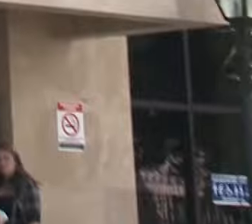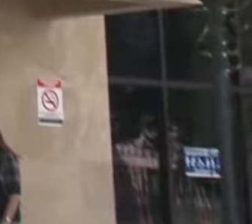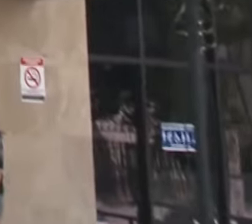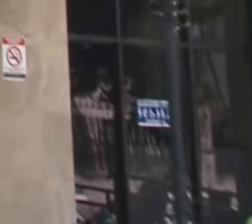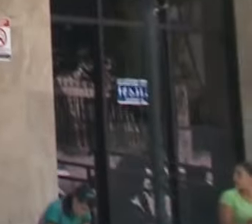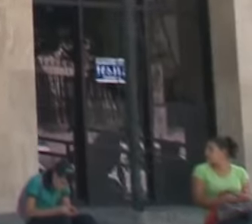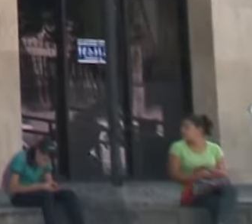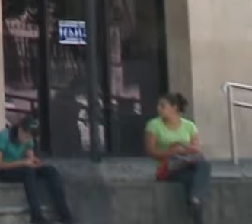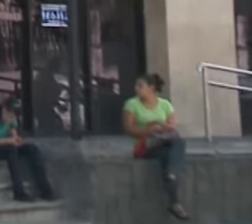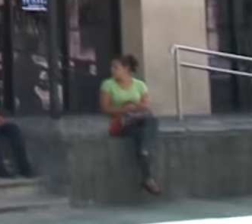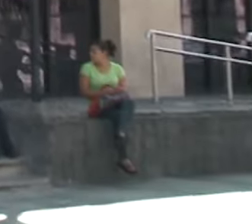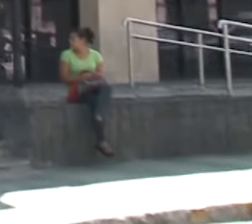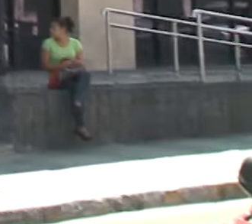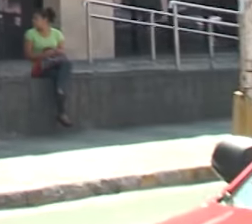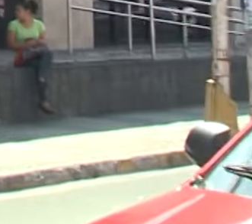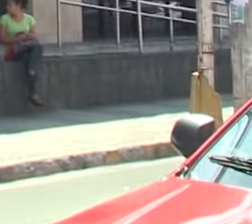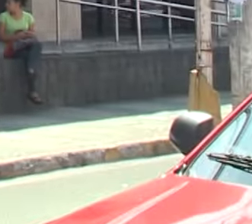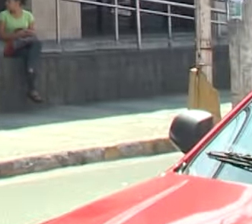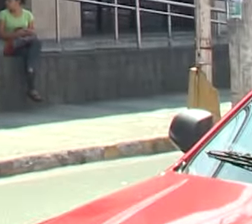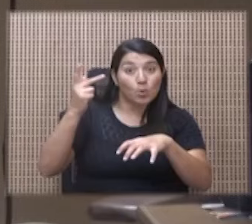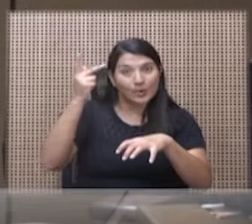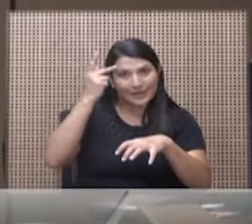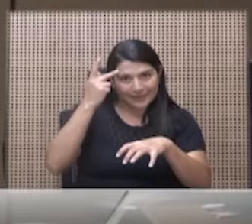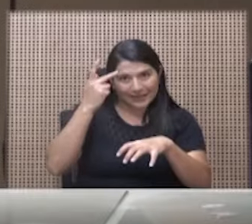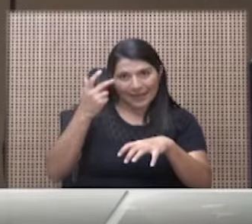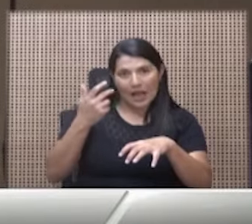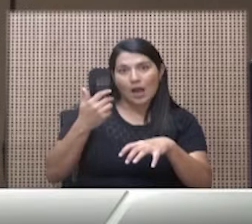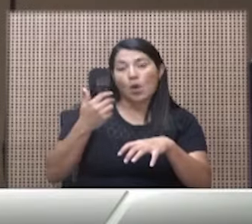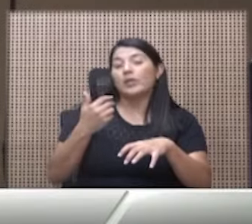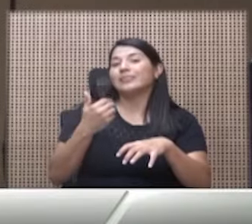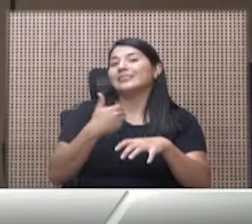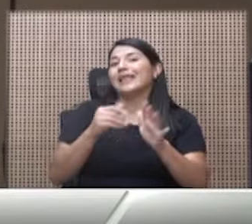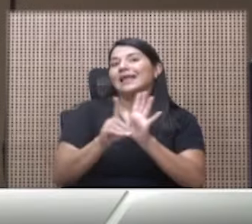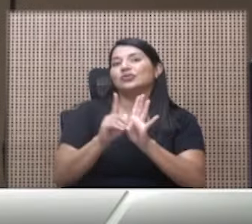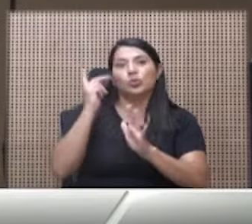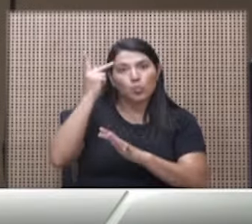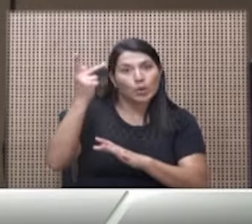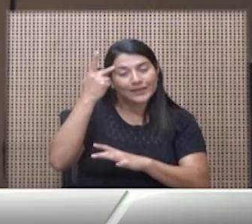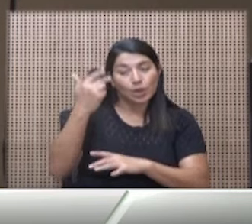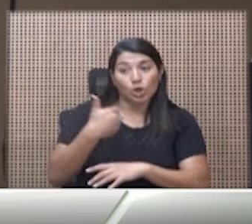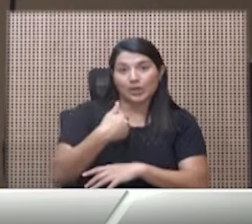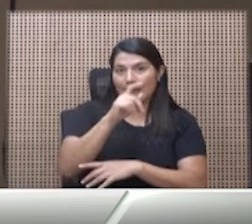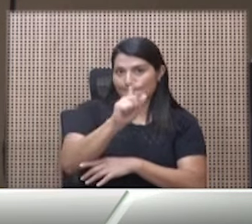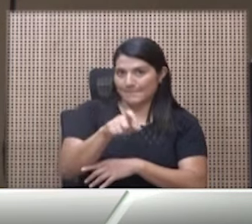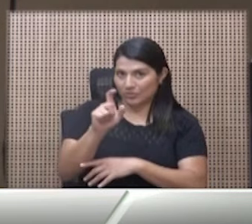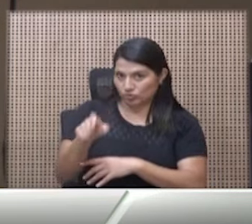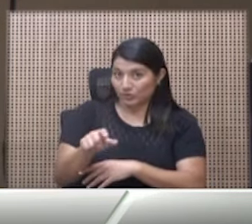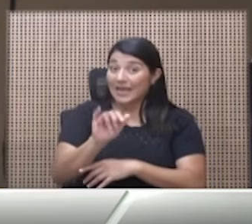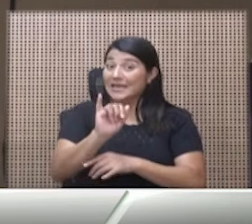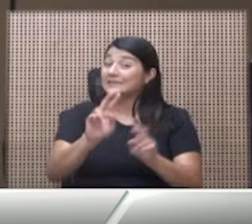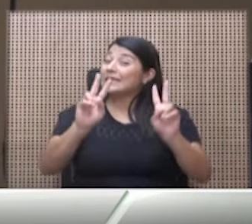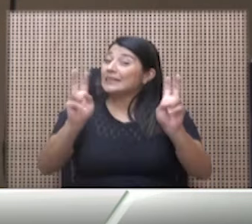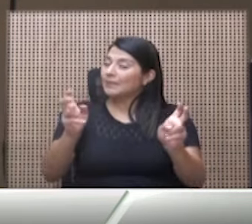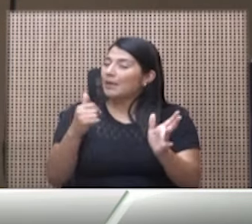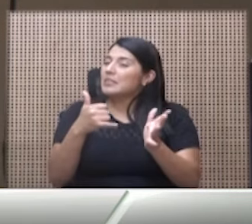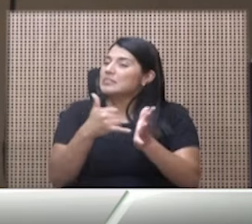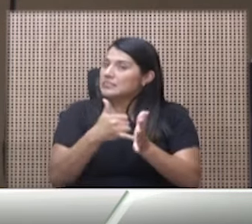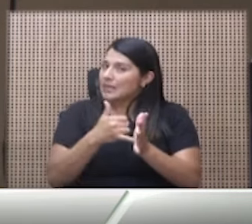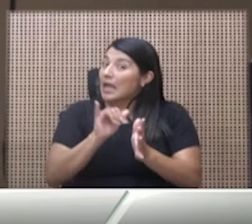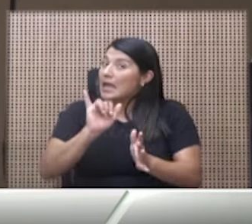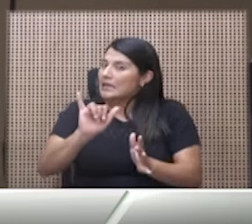leyes para que no se violen los derechos de los nacionales el tema es delicado el tema es importante y la